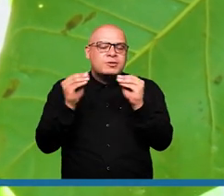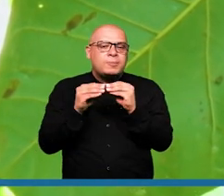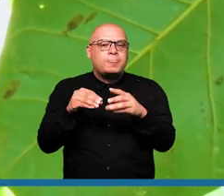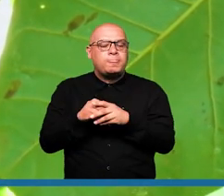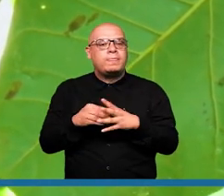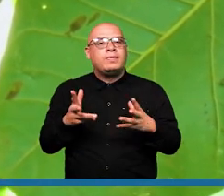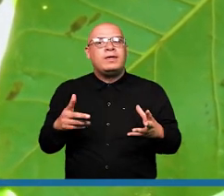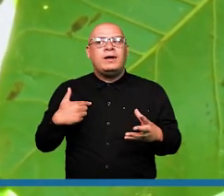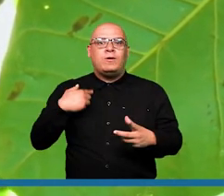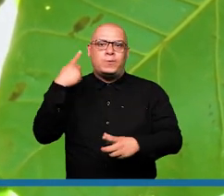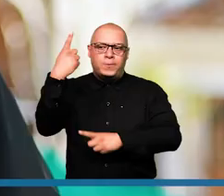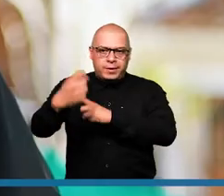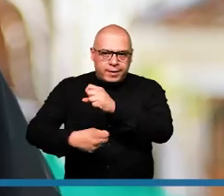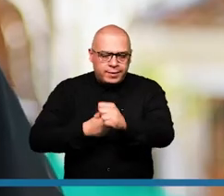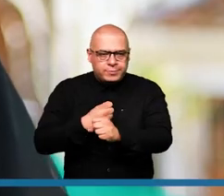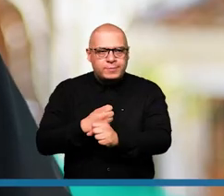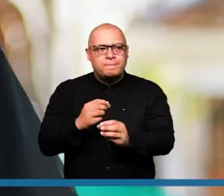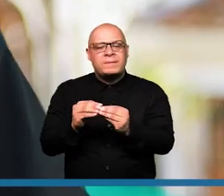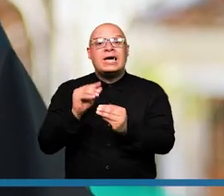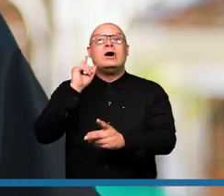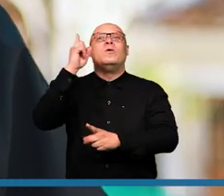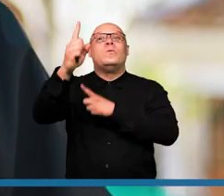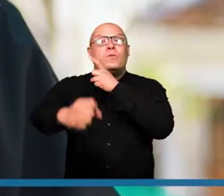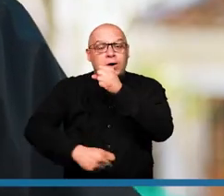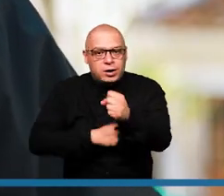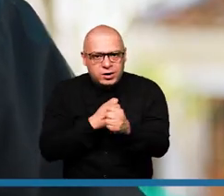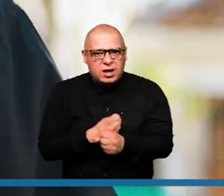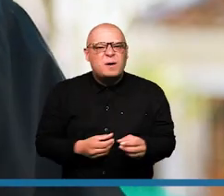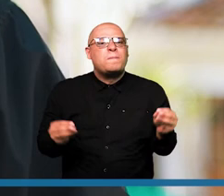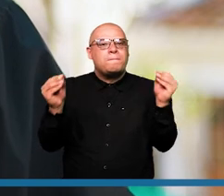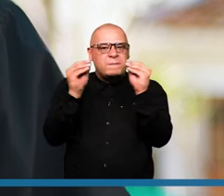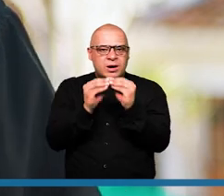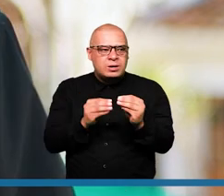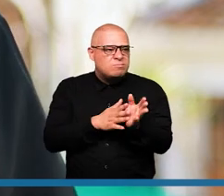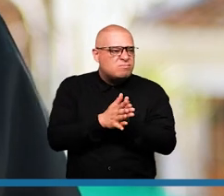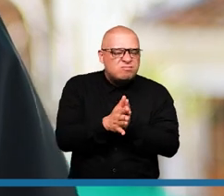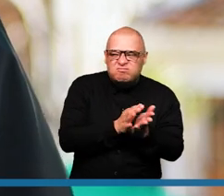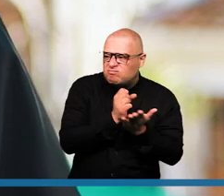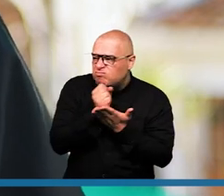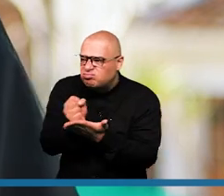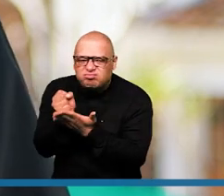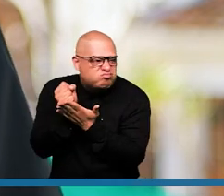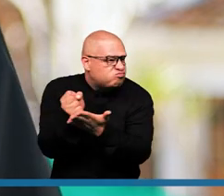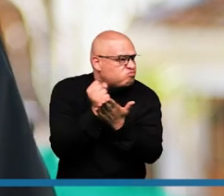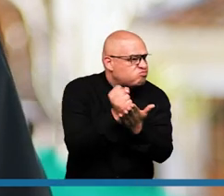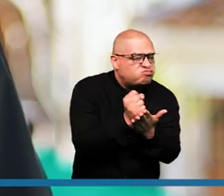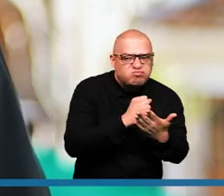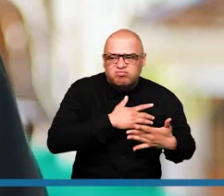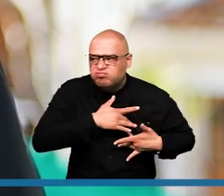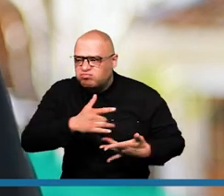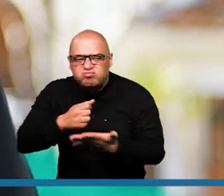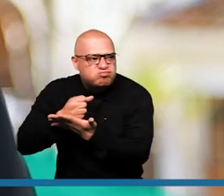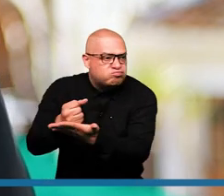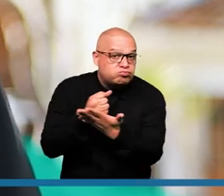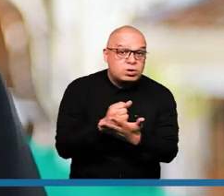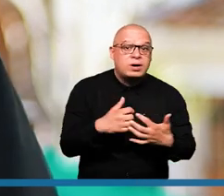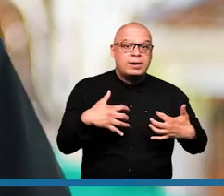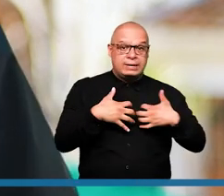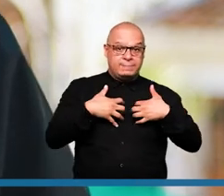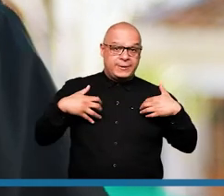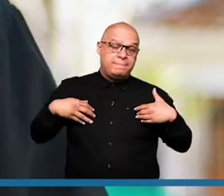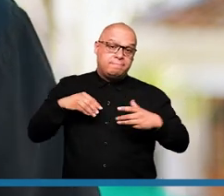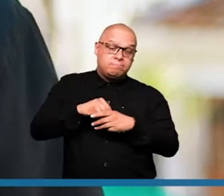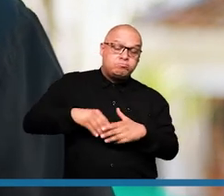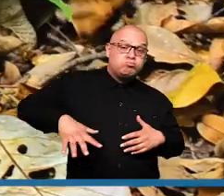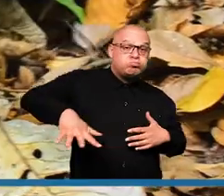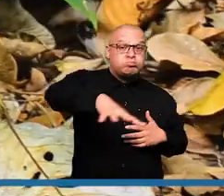cada año aumentemos nuestra capacidad de reacción, de atención, que cada vez la fauna silvestre tenga un